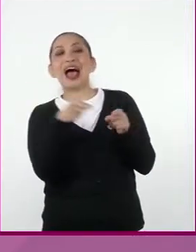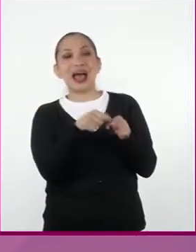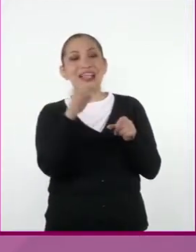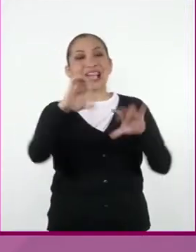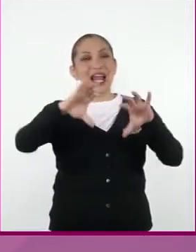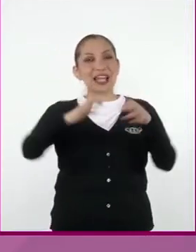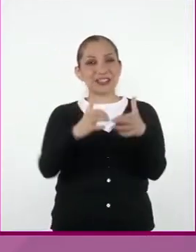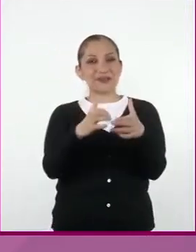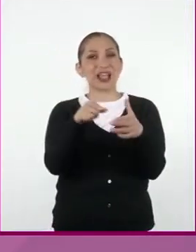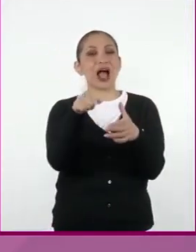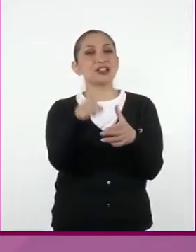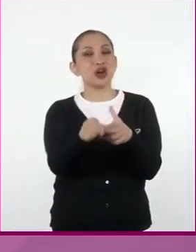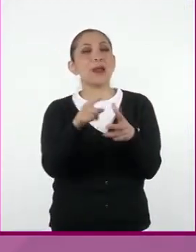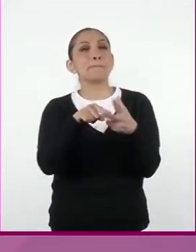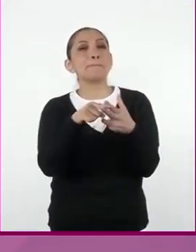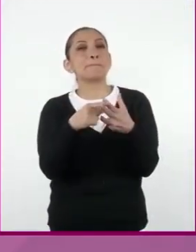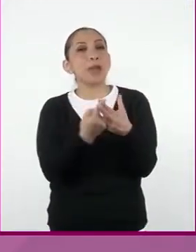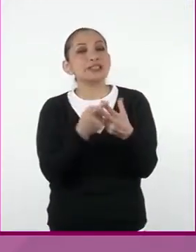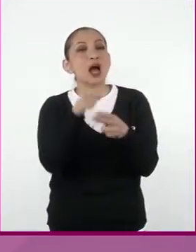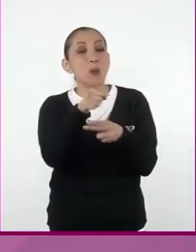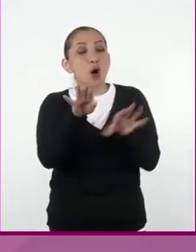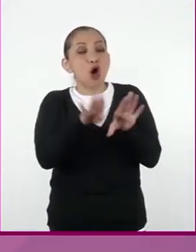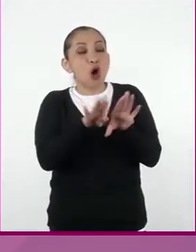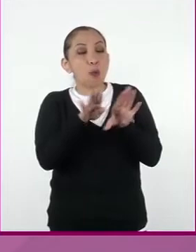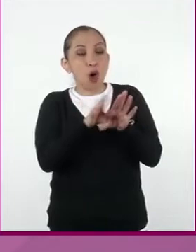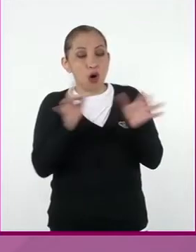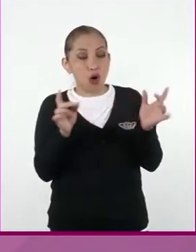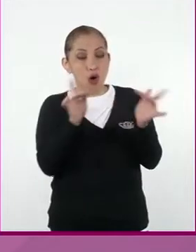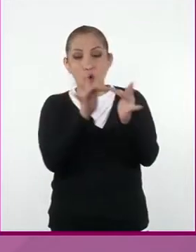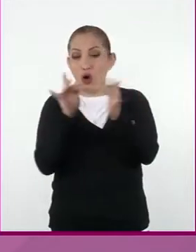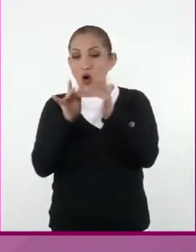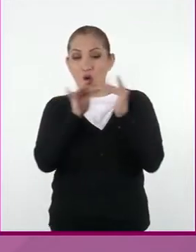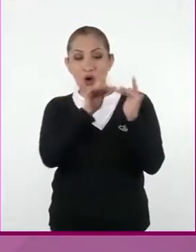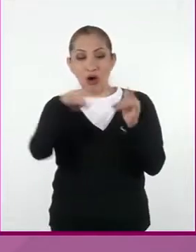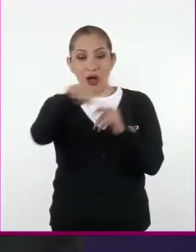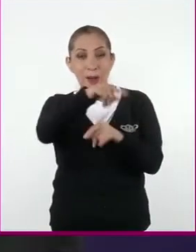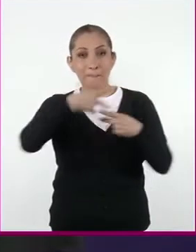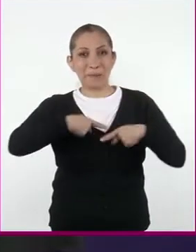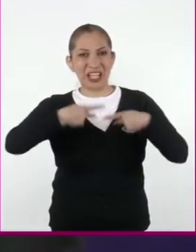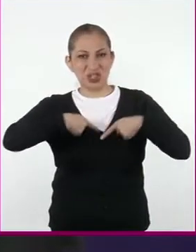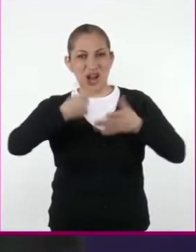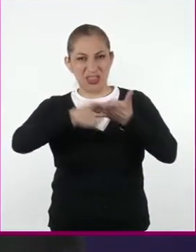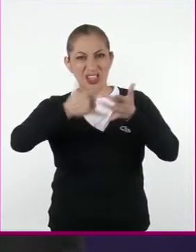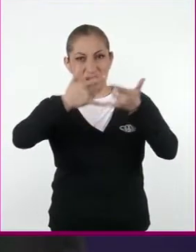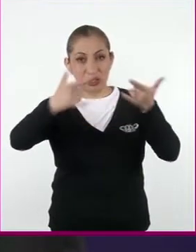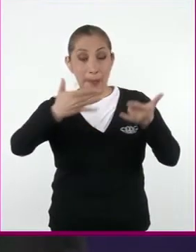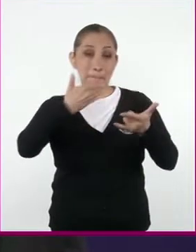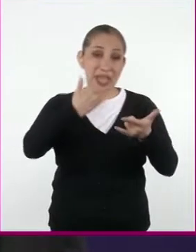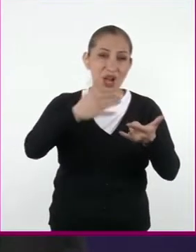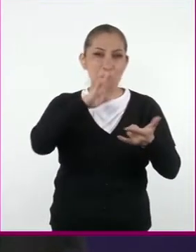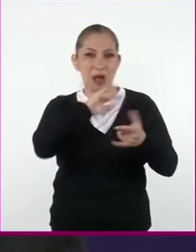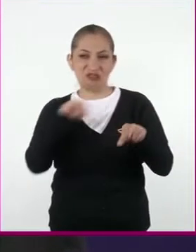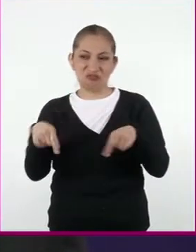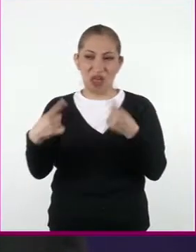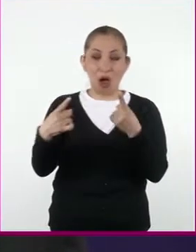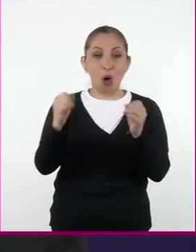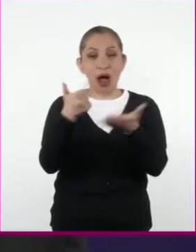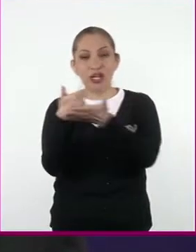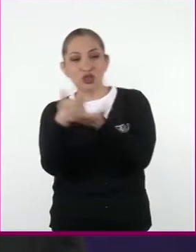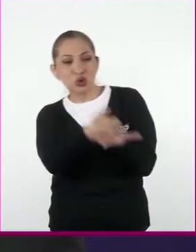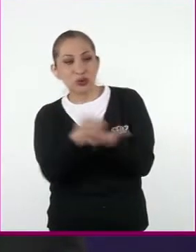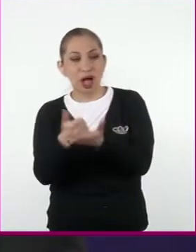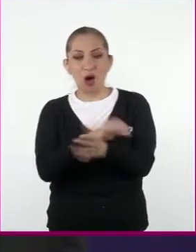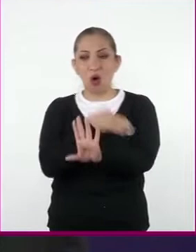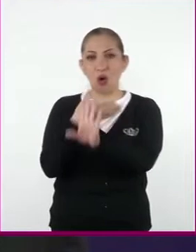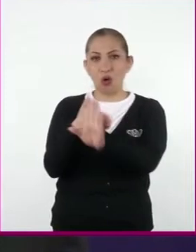estas clasificaciones surgen a partir de la manera en que se relacionan los personajes entre sí, si se llevan bien o mal, si se ayudan o